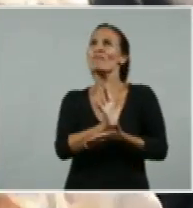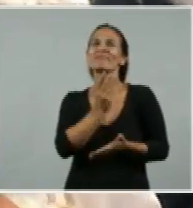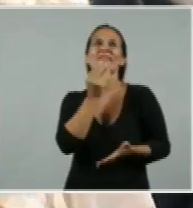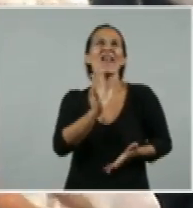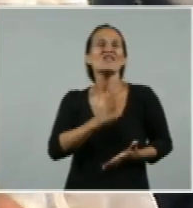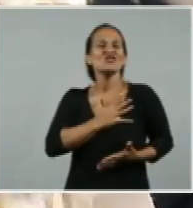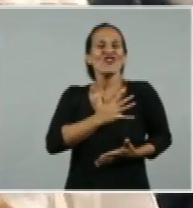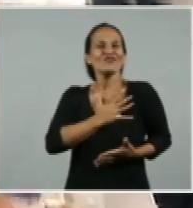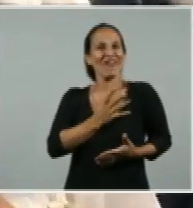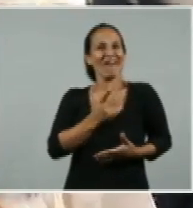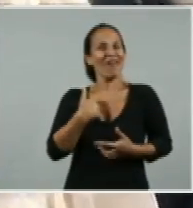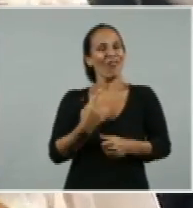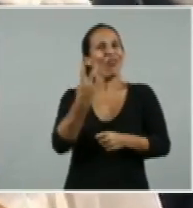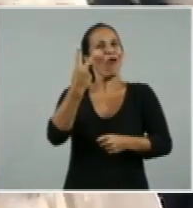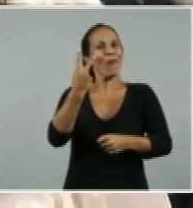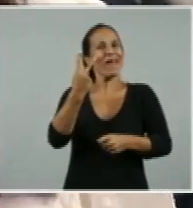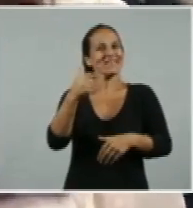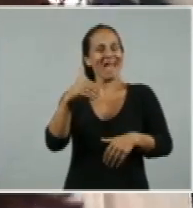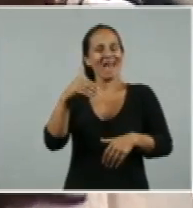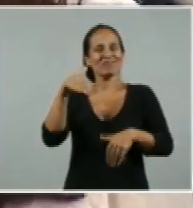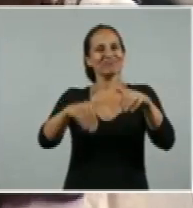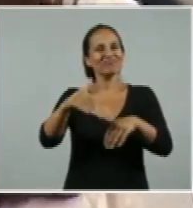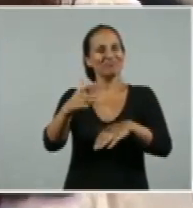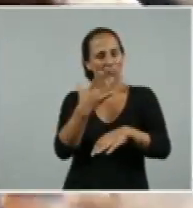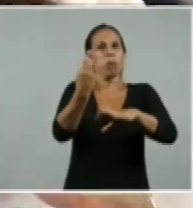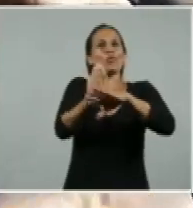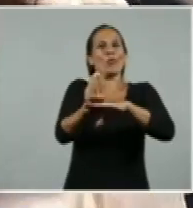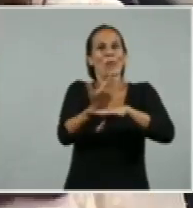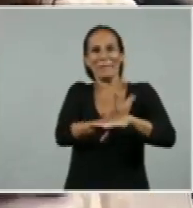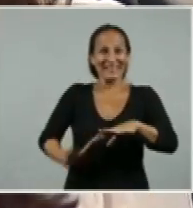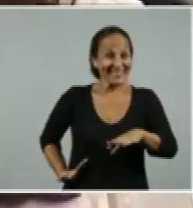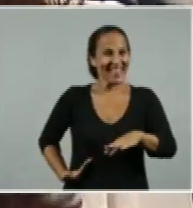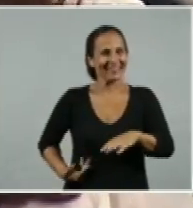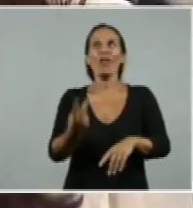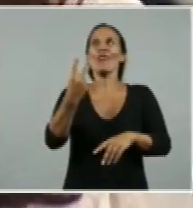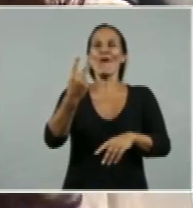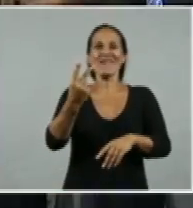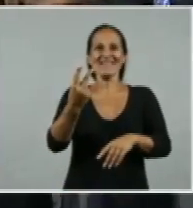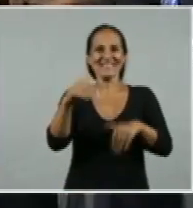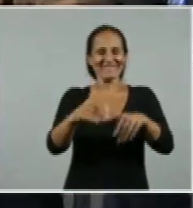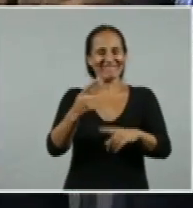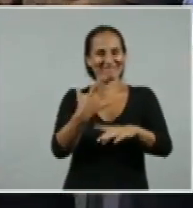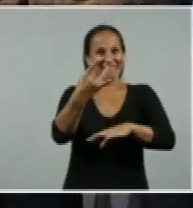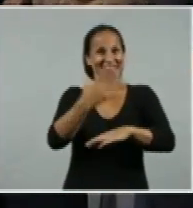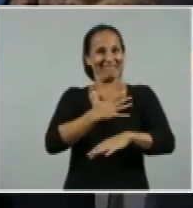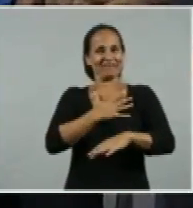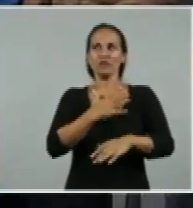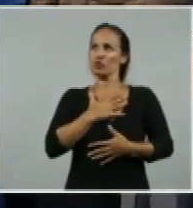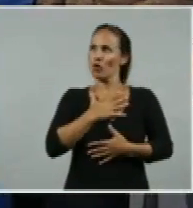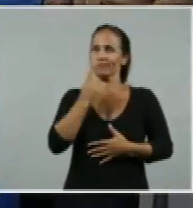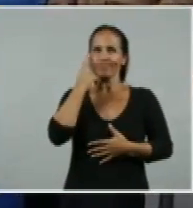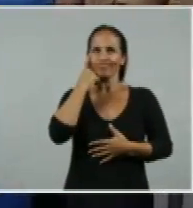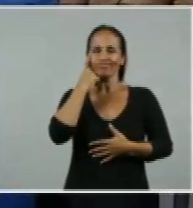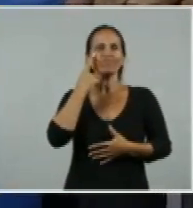elegida 2 veces presidenta por todos los argentinos, me propuse seguir la tarea de cambio